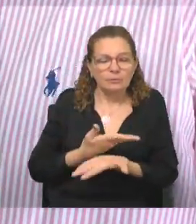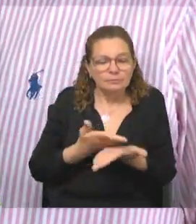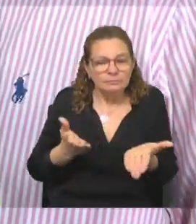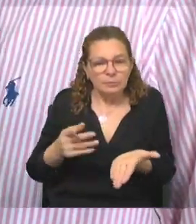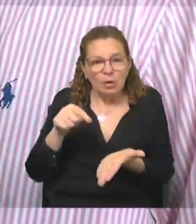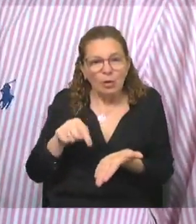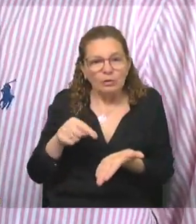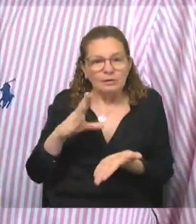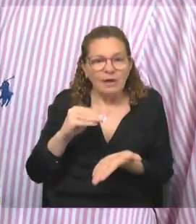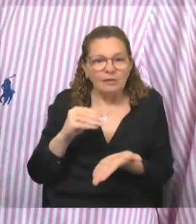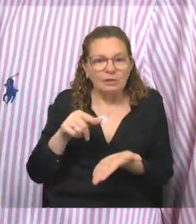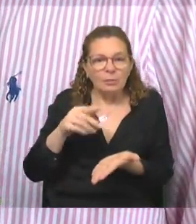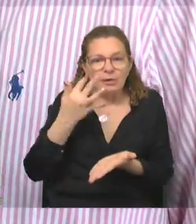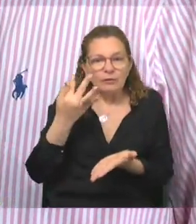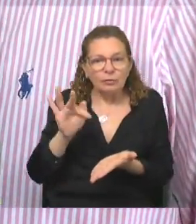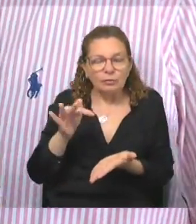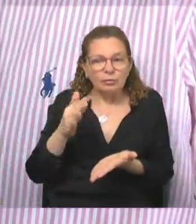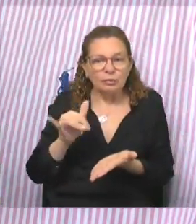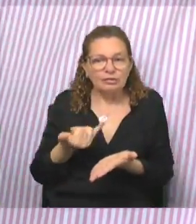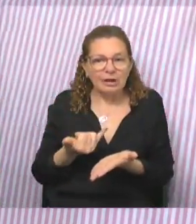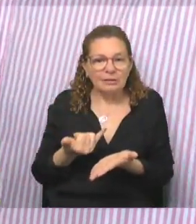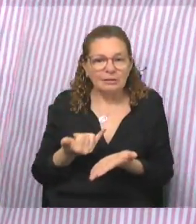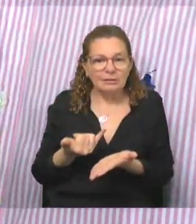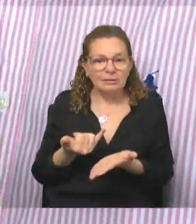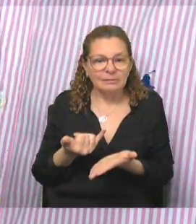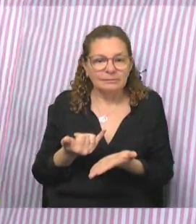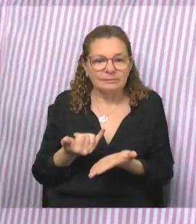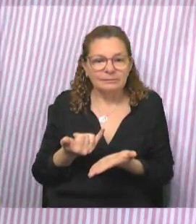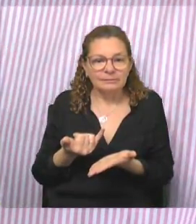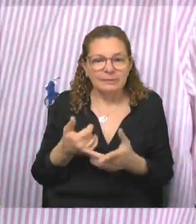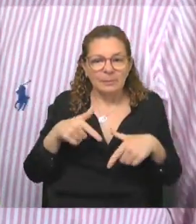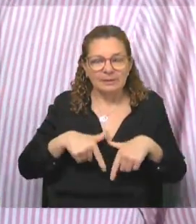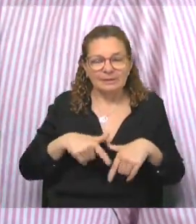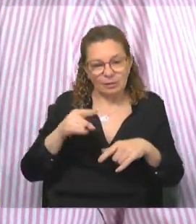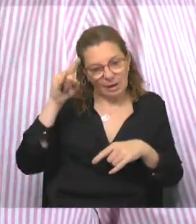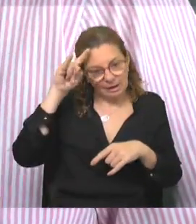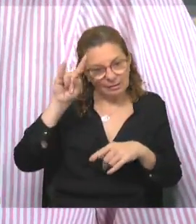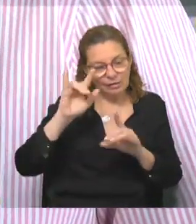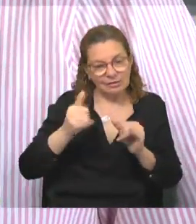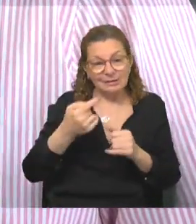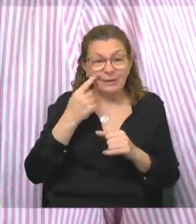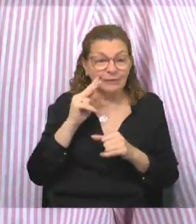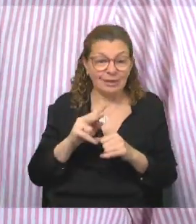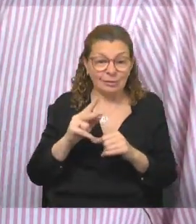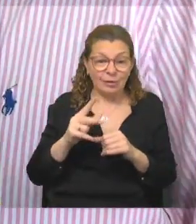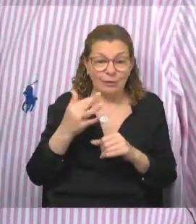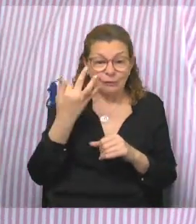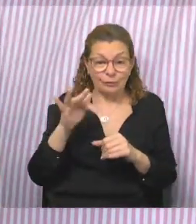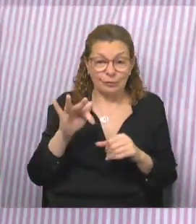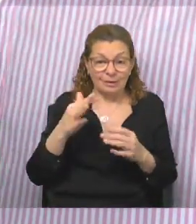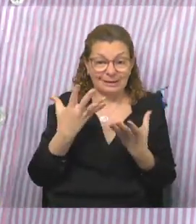que se está hablando para el futuro que ya por parte del Ministerio de ganadería se está evaluando una futura